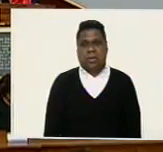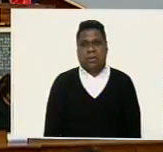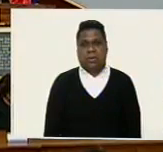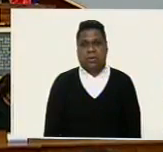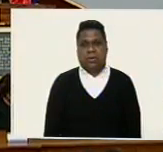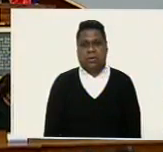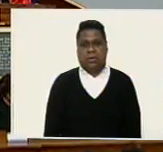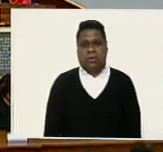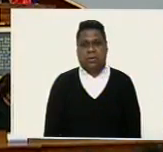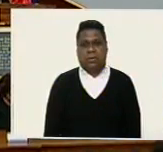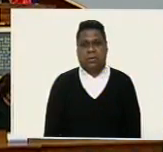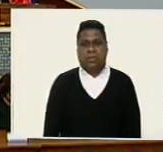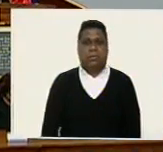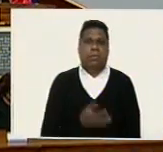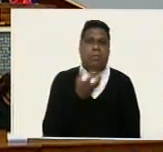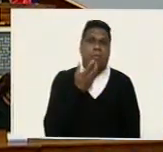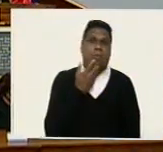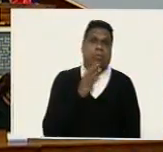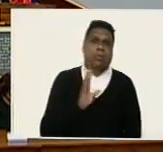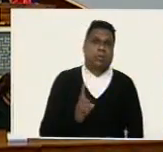Por si acaso,